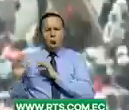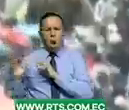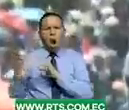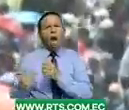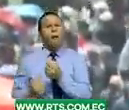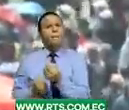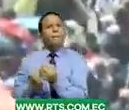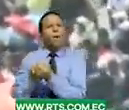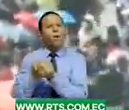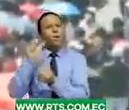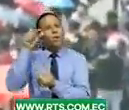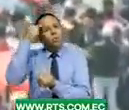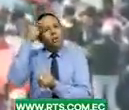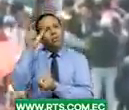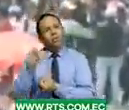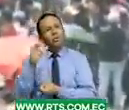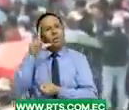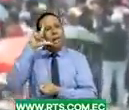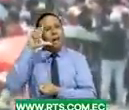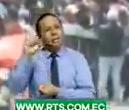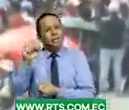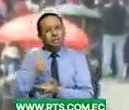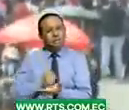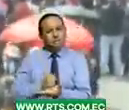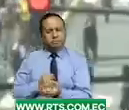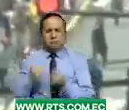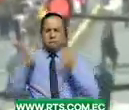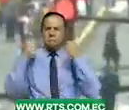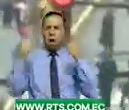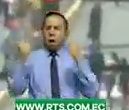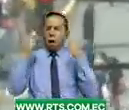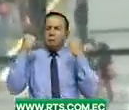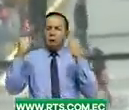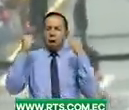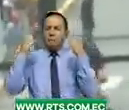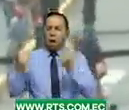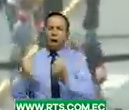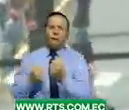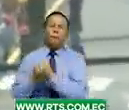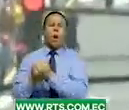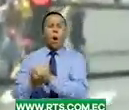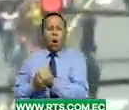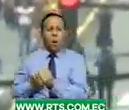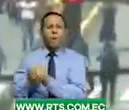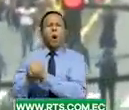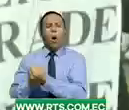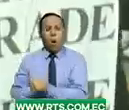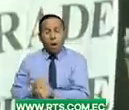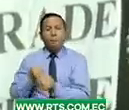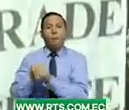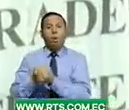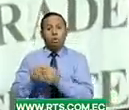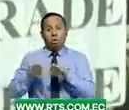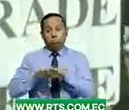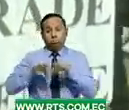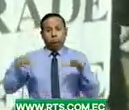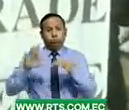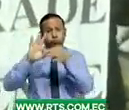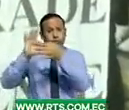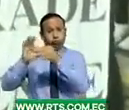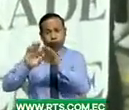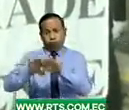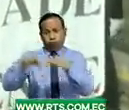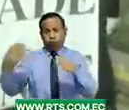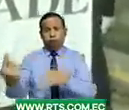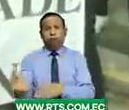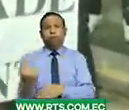de Guillermo Lasso permanecieron gritando consignas a favor del régimen. Allí se instaló una tarima para escuchar el